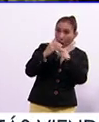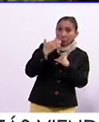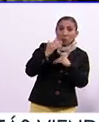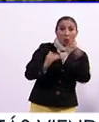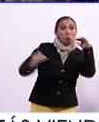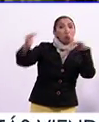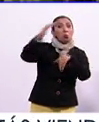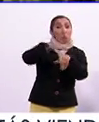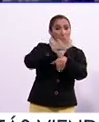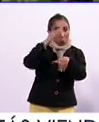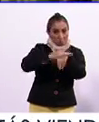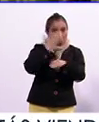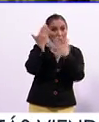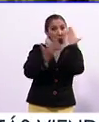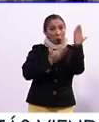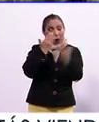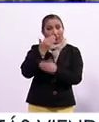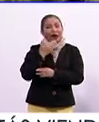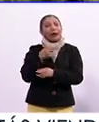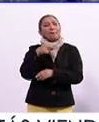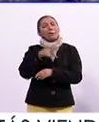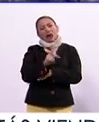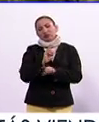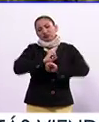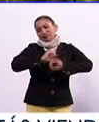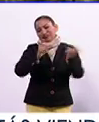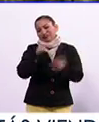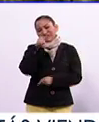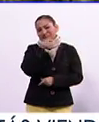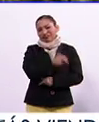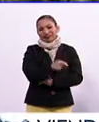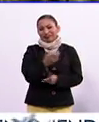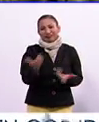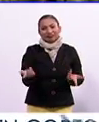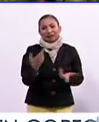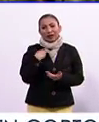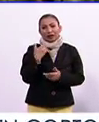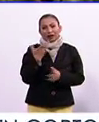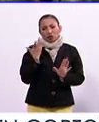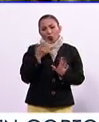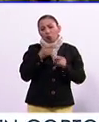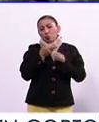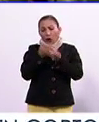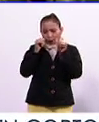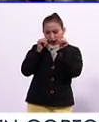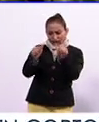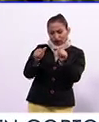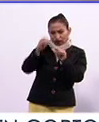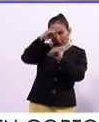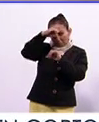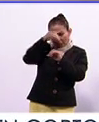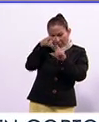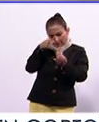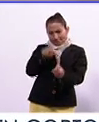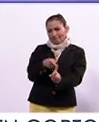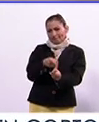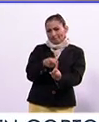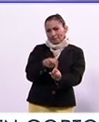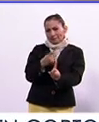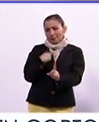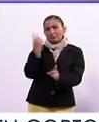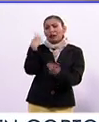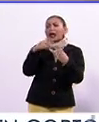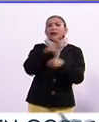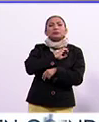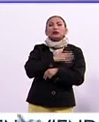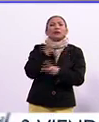de alto nivel académico, pero eran lógicamente muy encaminados a la minería. Bueno, pues, ¿a qué venían